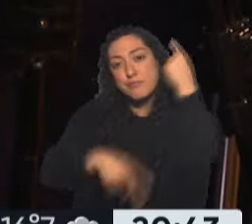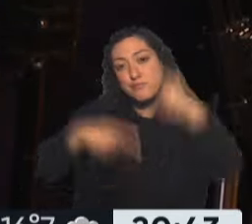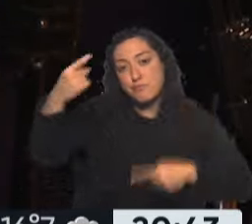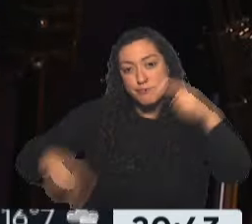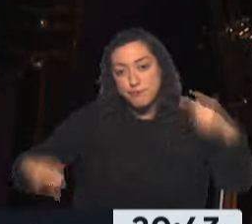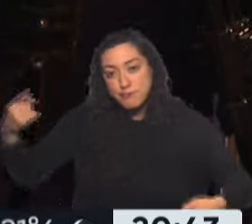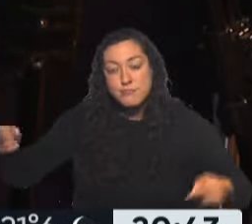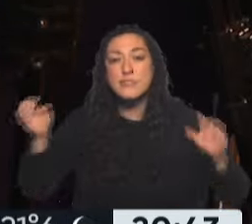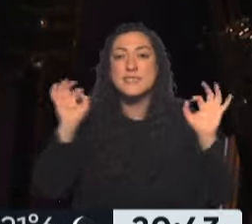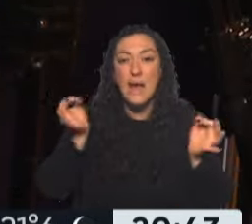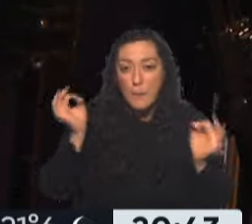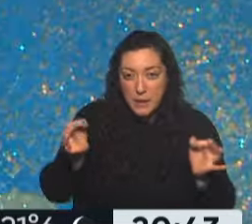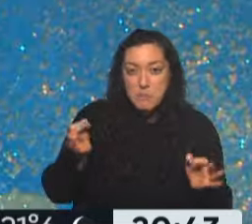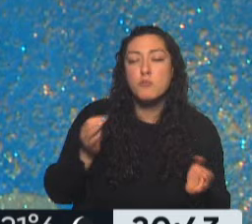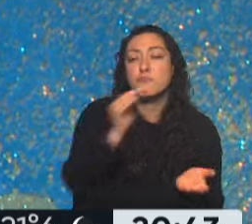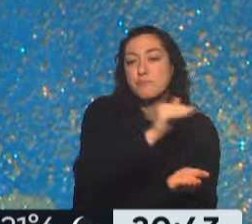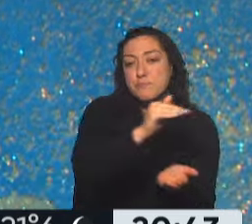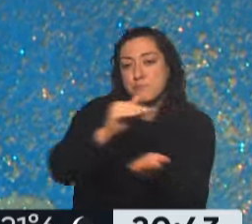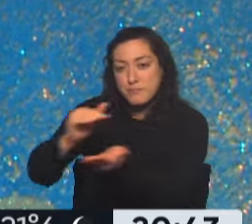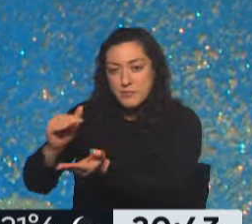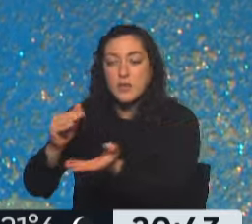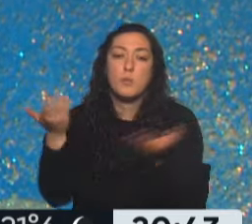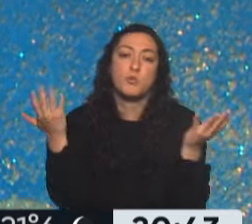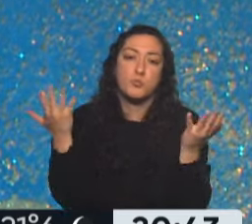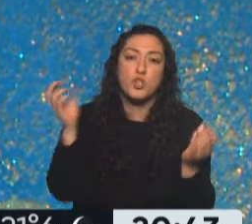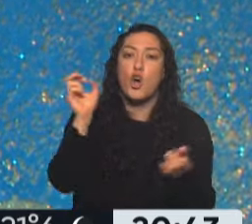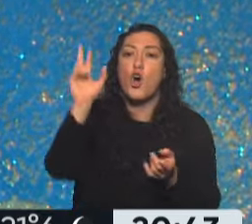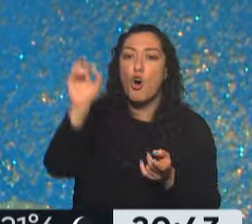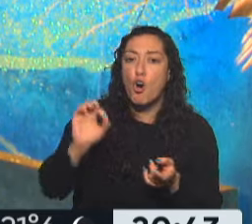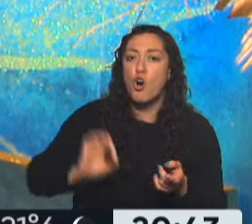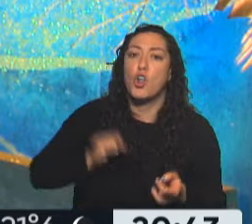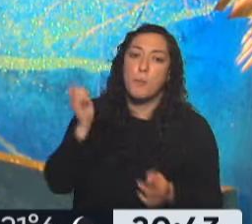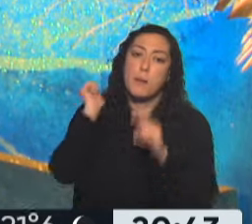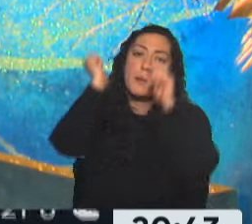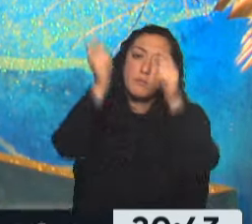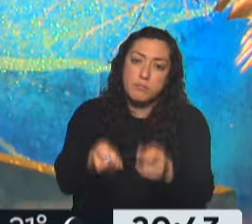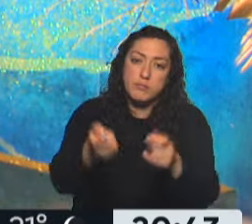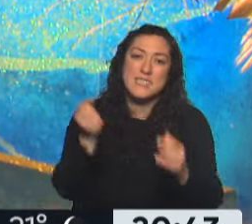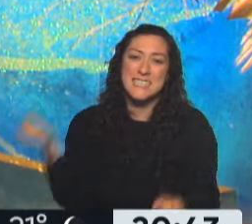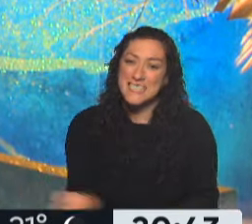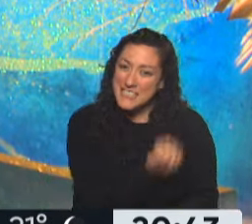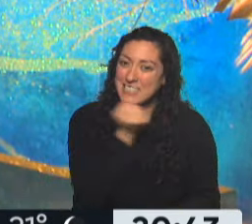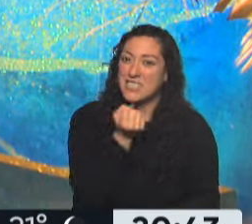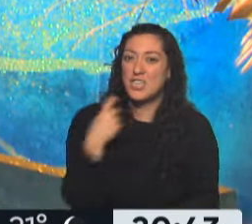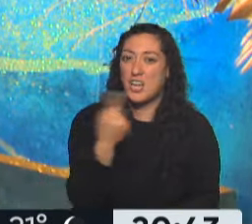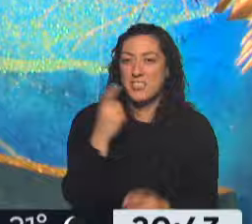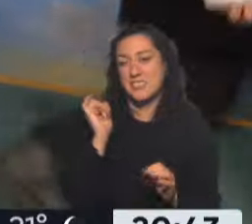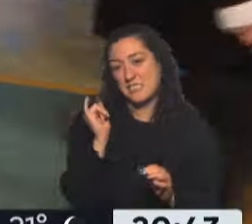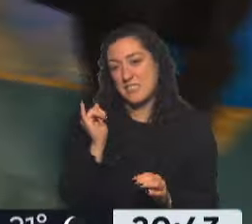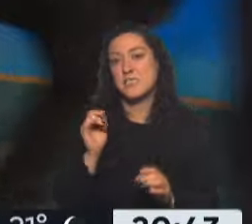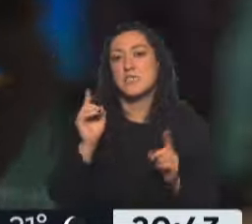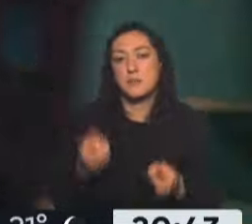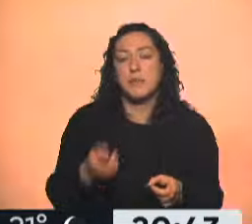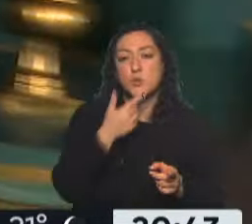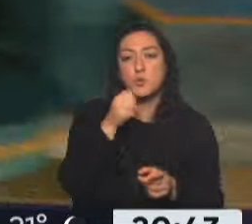todas las estatuillas, más allá del Martín Fierro de Oro, ansiado Martín Fierro de Oro. Pero además habrá homenajes como, por ejemplo, a